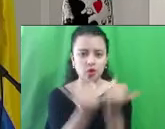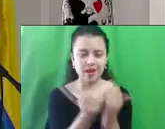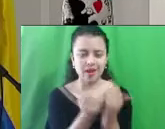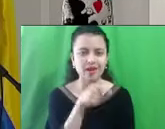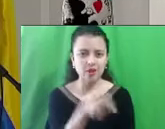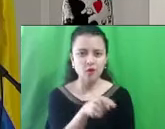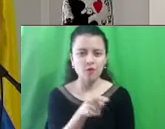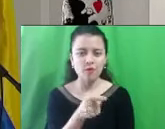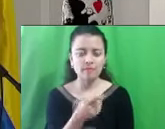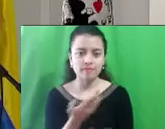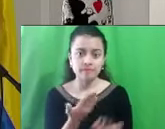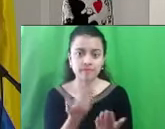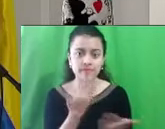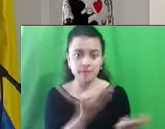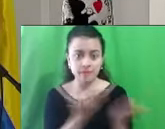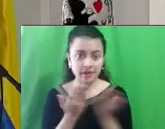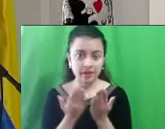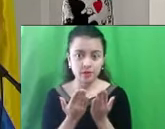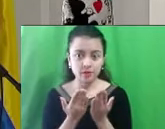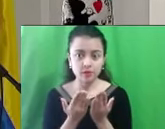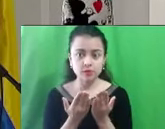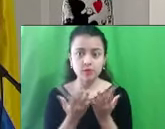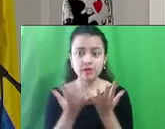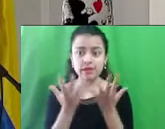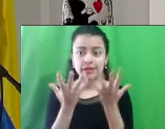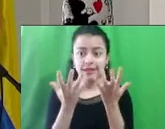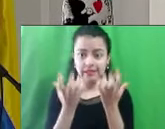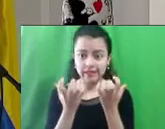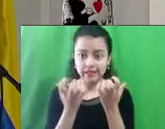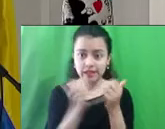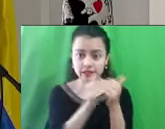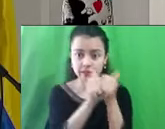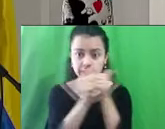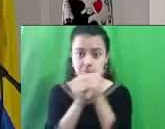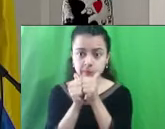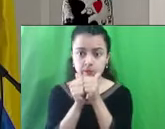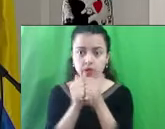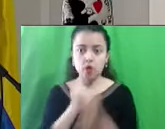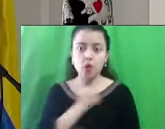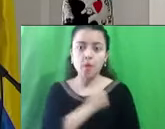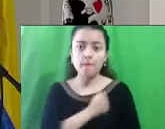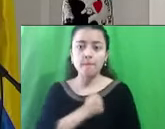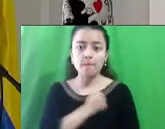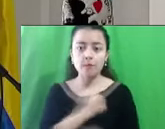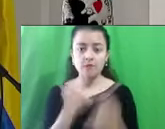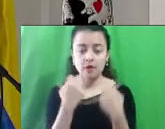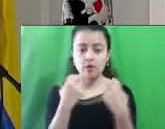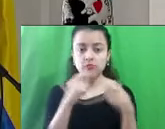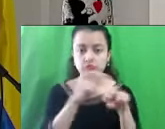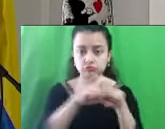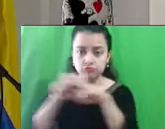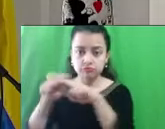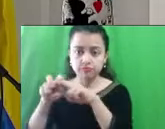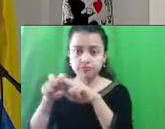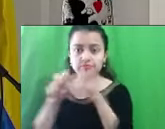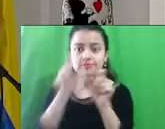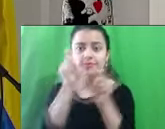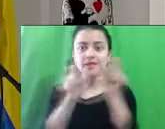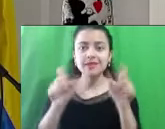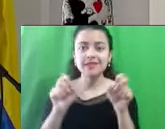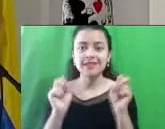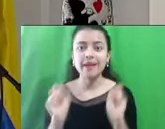que, si quieren acompañarnos, se ubiquen, se sienten. A las personas que se encuentran en la transmisión a través de las redes